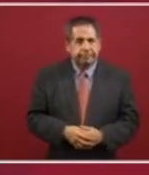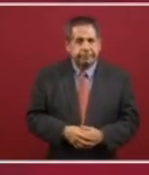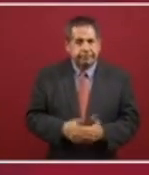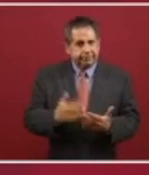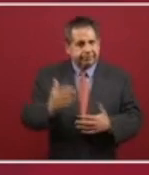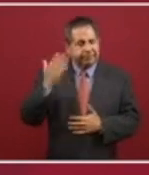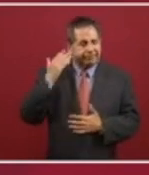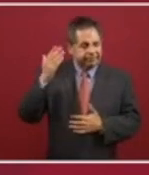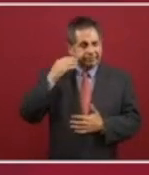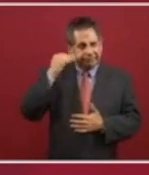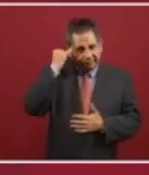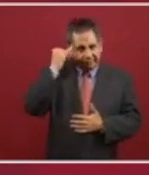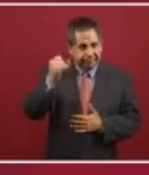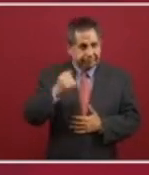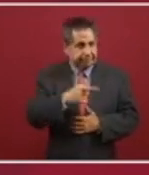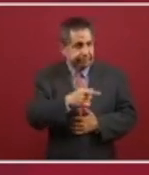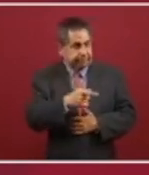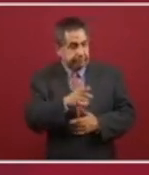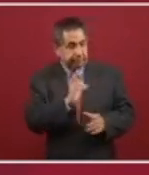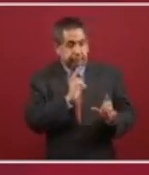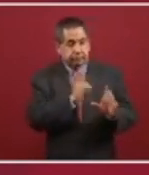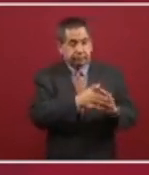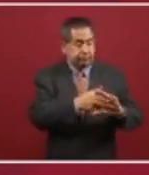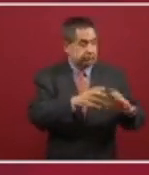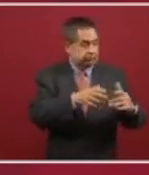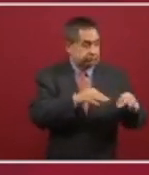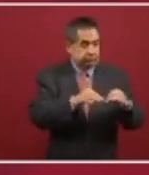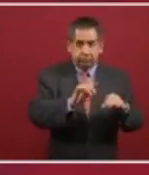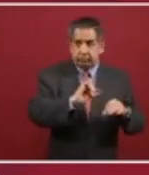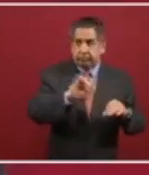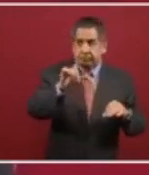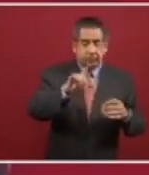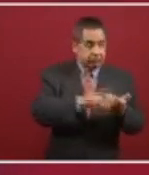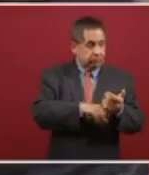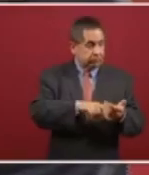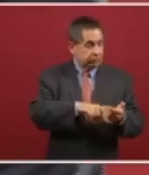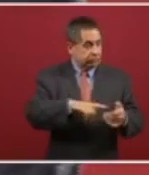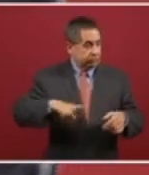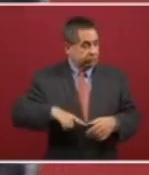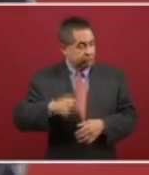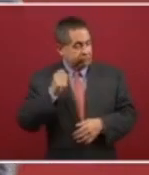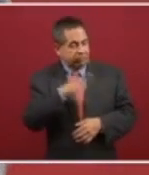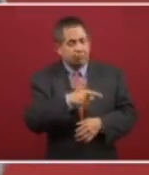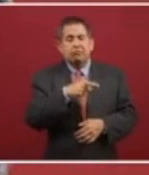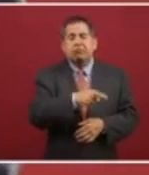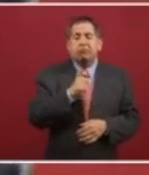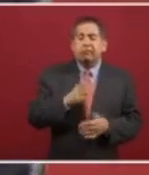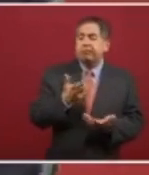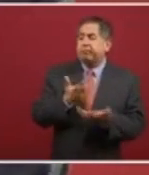era sinónimo el funcionario de vividor.